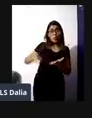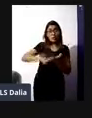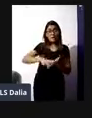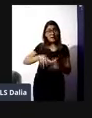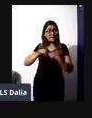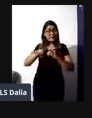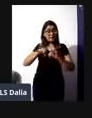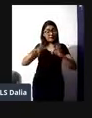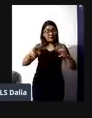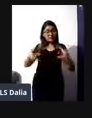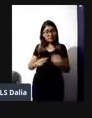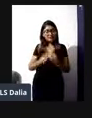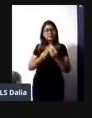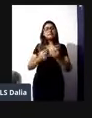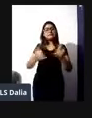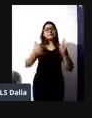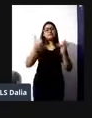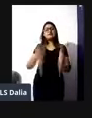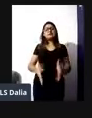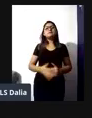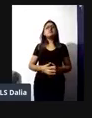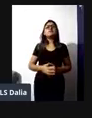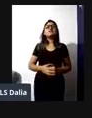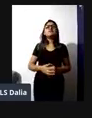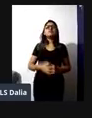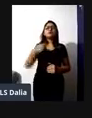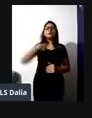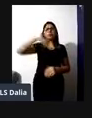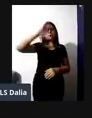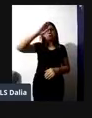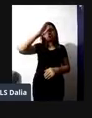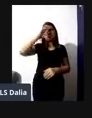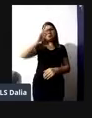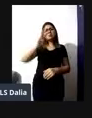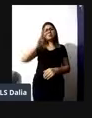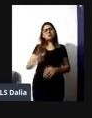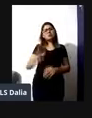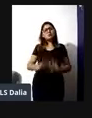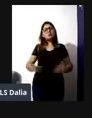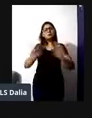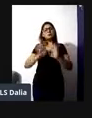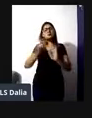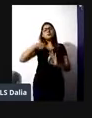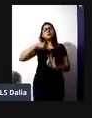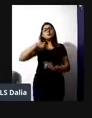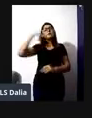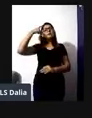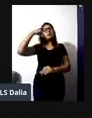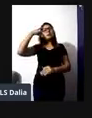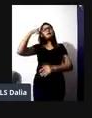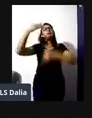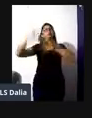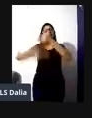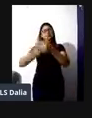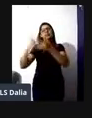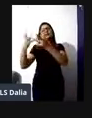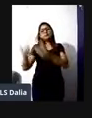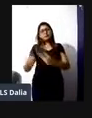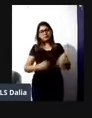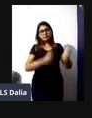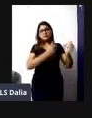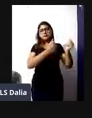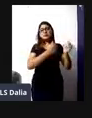que sí es importante que pensemos que esto va a pasar, que pensemos que vamos a salir muy bien de esta,